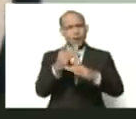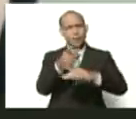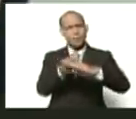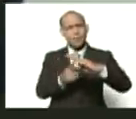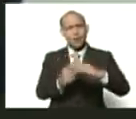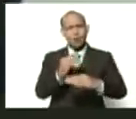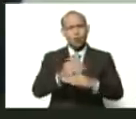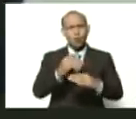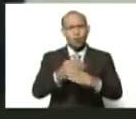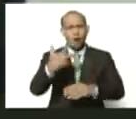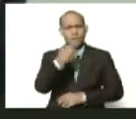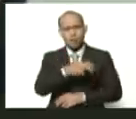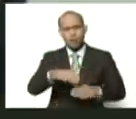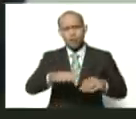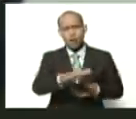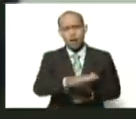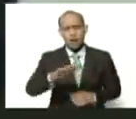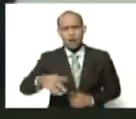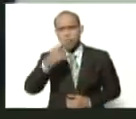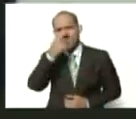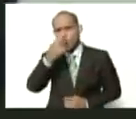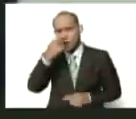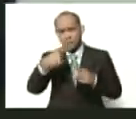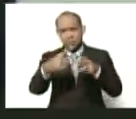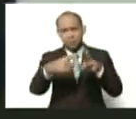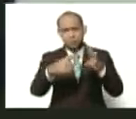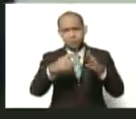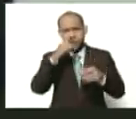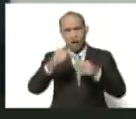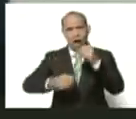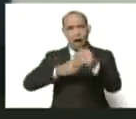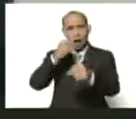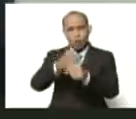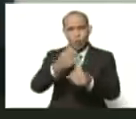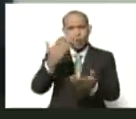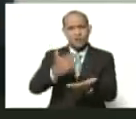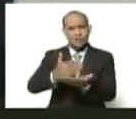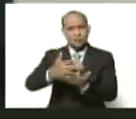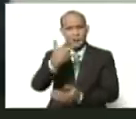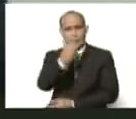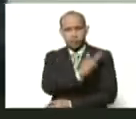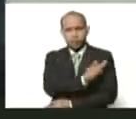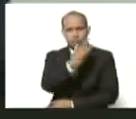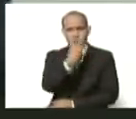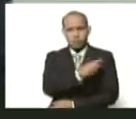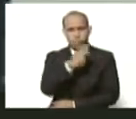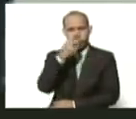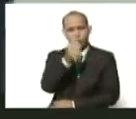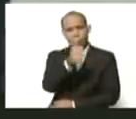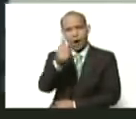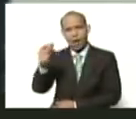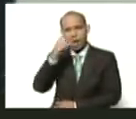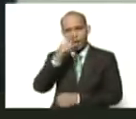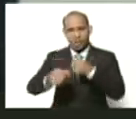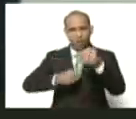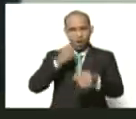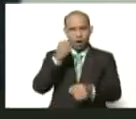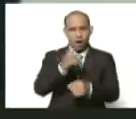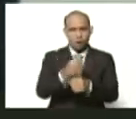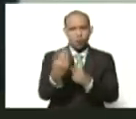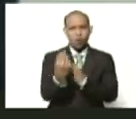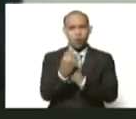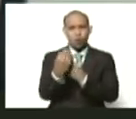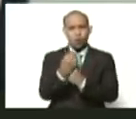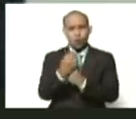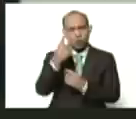de hepatitis, con la vacuna de la gripe, que anualmente se recibe entonces un refuerzo para estimular la memoria